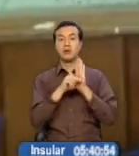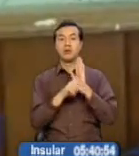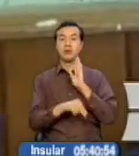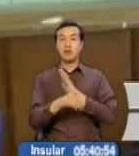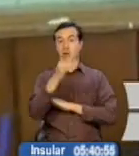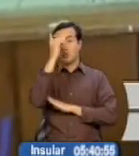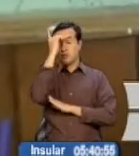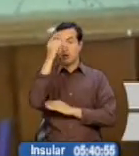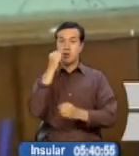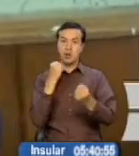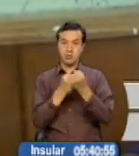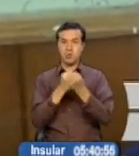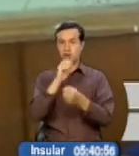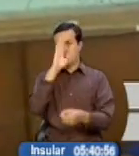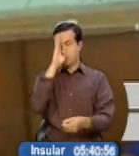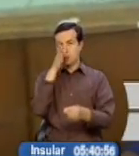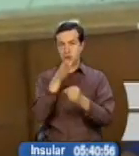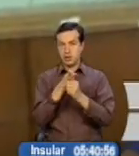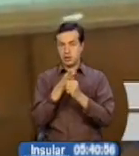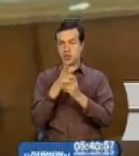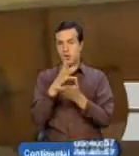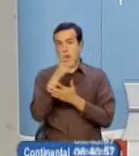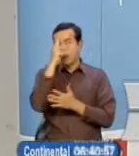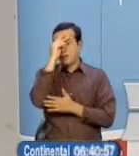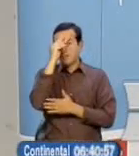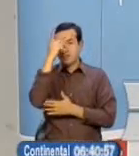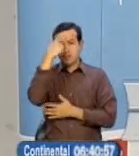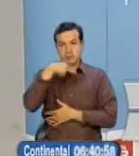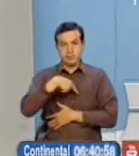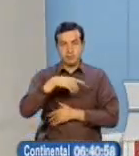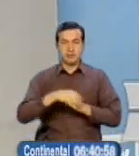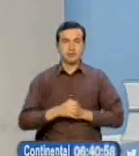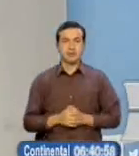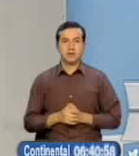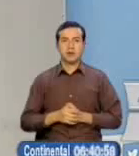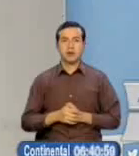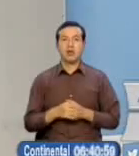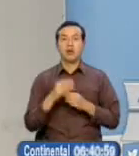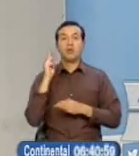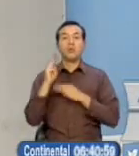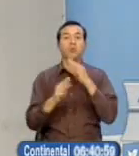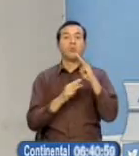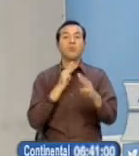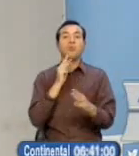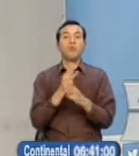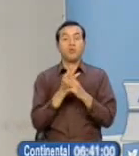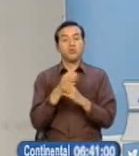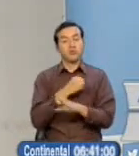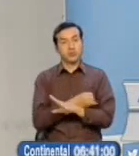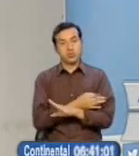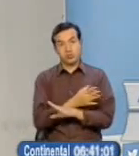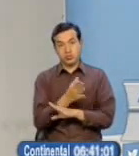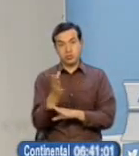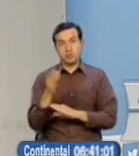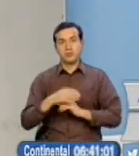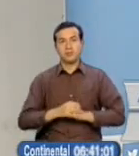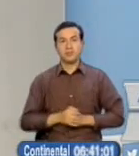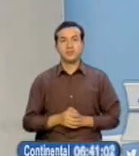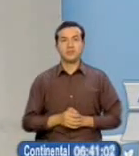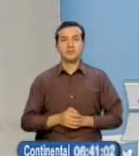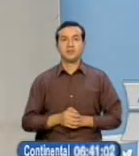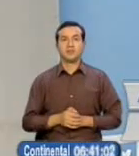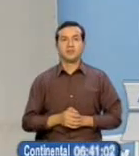tarea contribuya a las metas de aprendizaje del estudiante. Hay una tendencia mundial y una recomendación